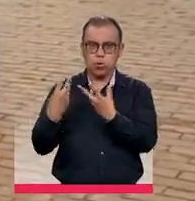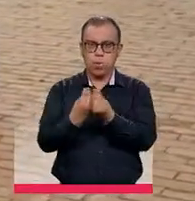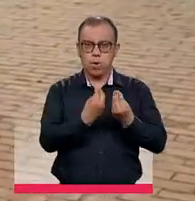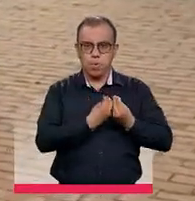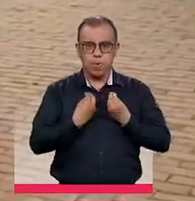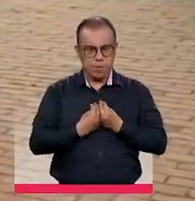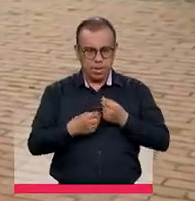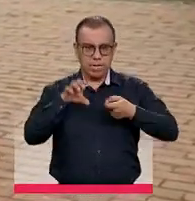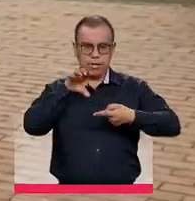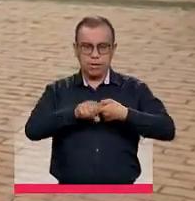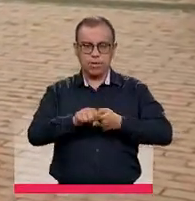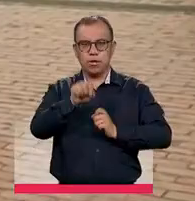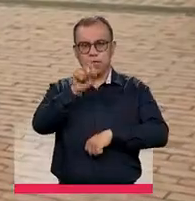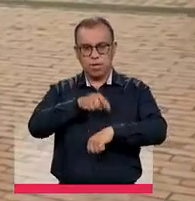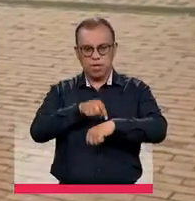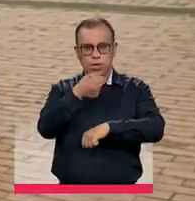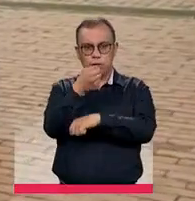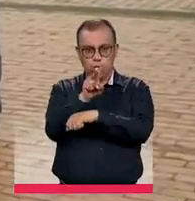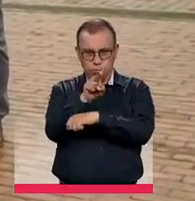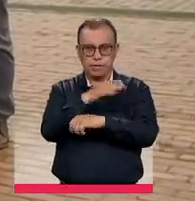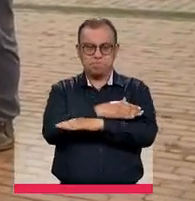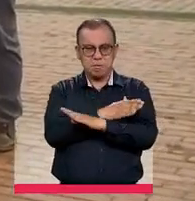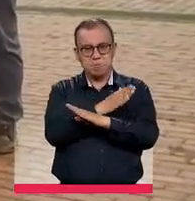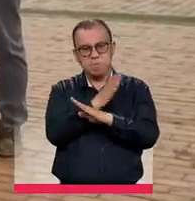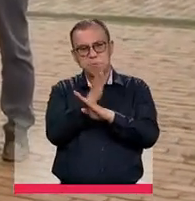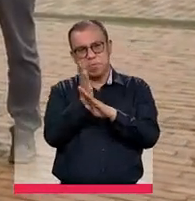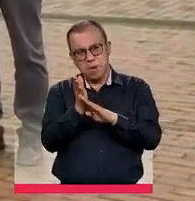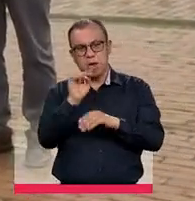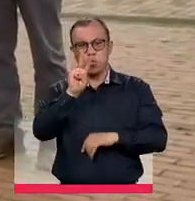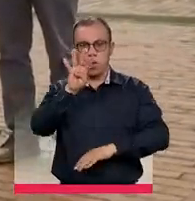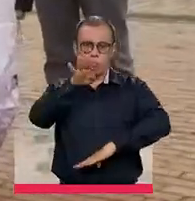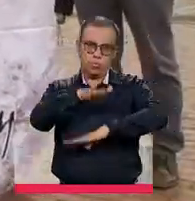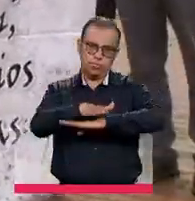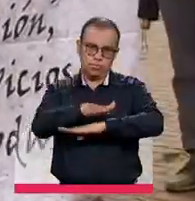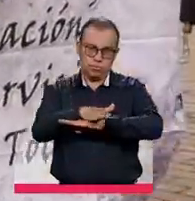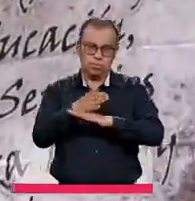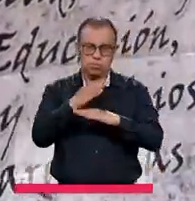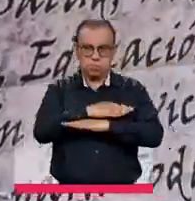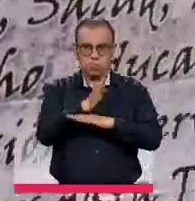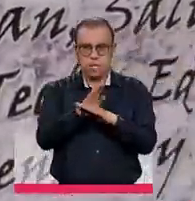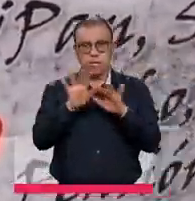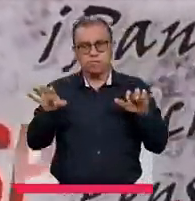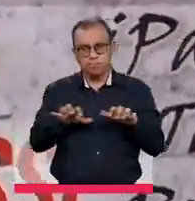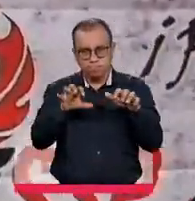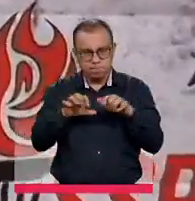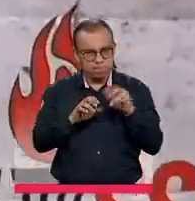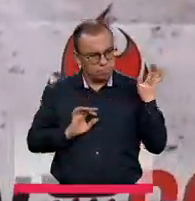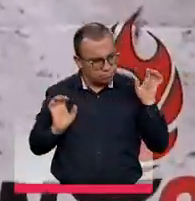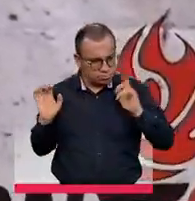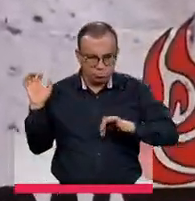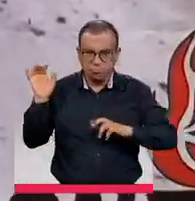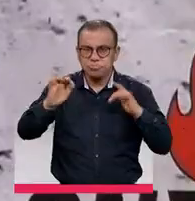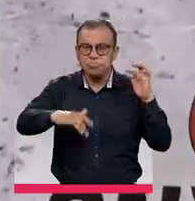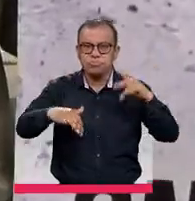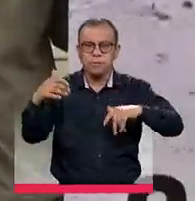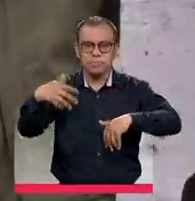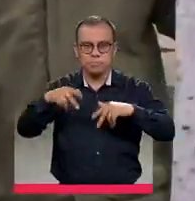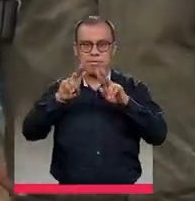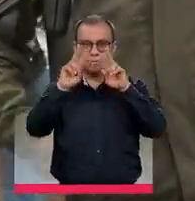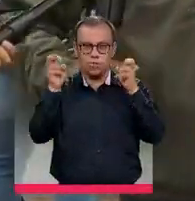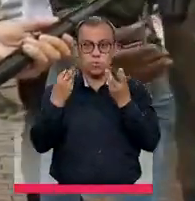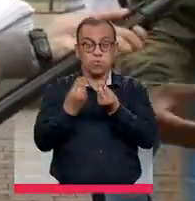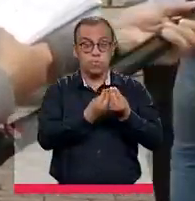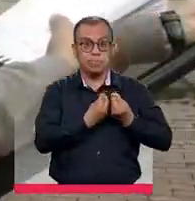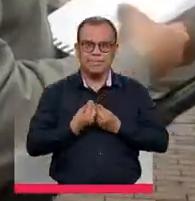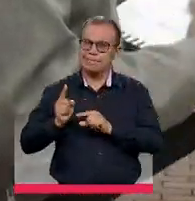pues la cita fue ahorita a las 12 del día, eso va a transcurrir casi hasta las 4 de la tarde, entonces estamos esperando que lleguen demás